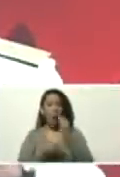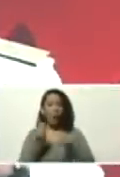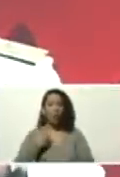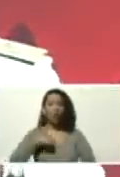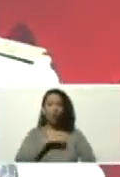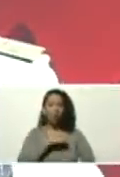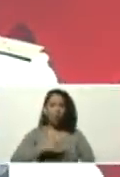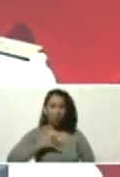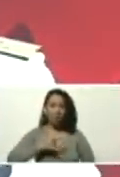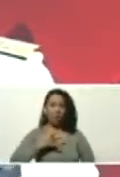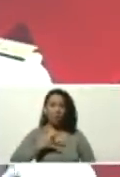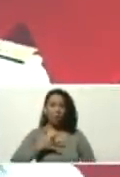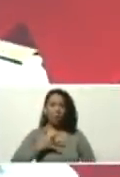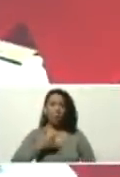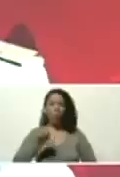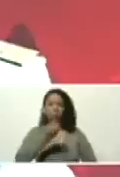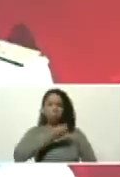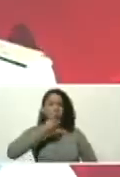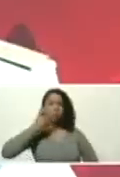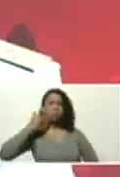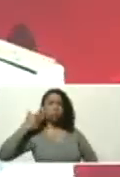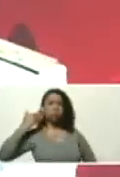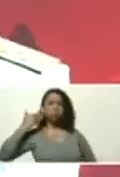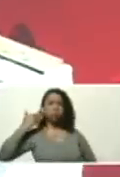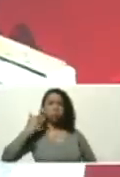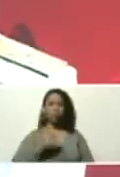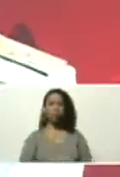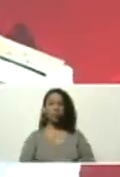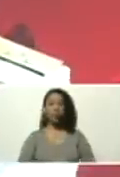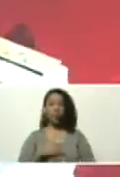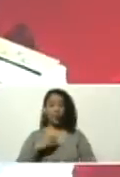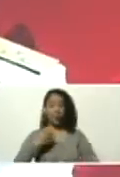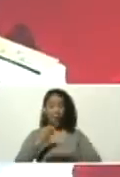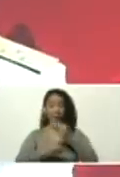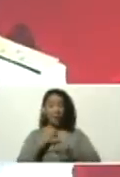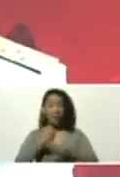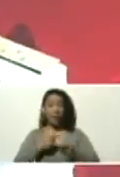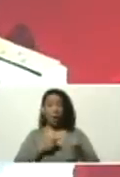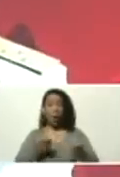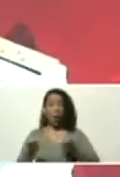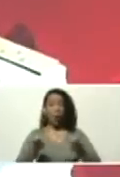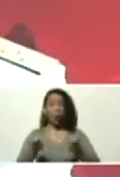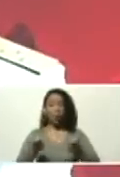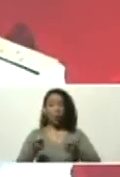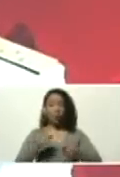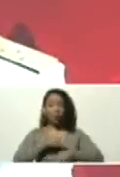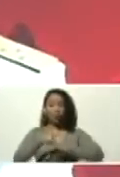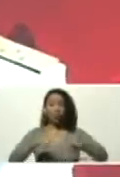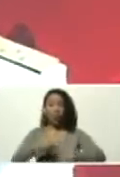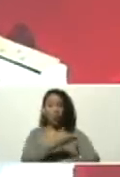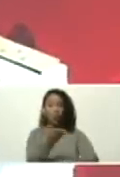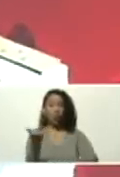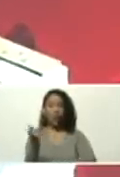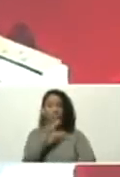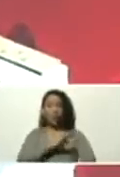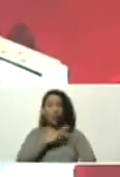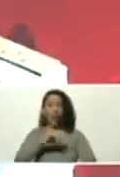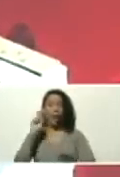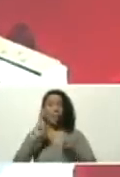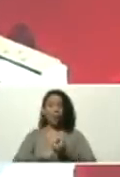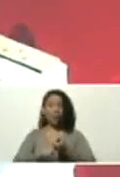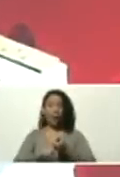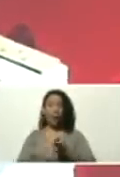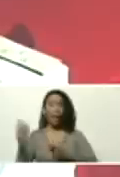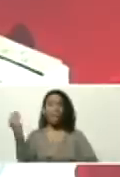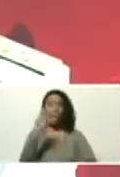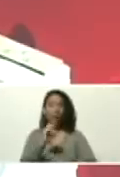sentimos nosotros, orgullosos de haberlos comandado. A sus señoras esposas, la mayor